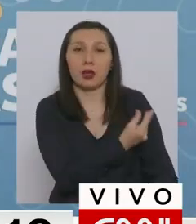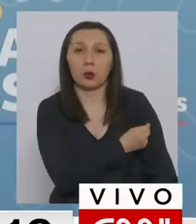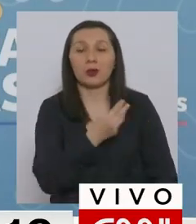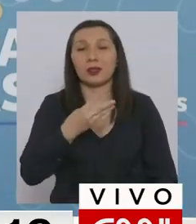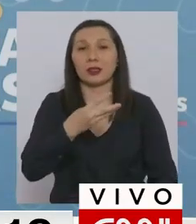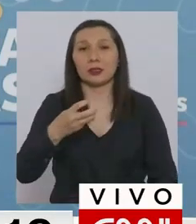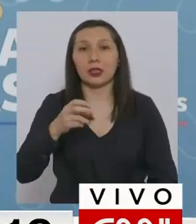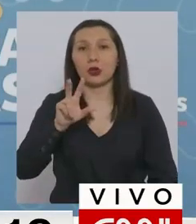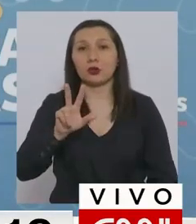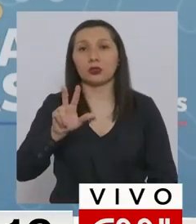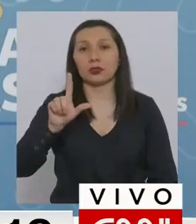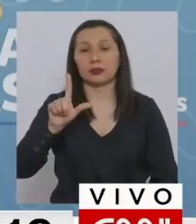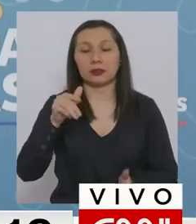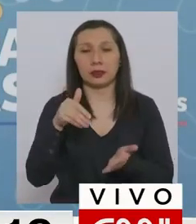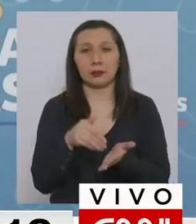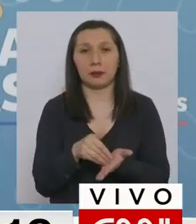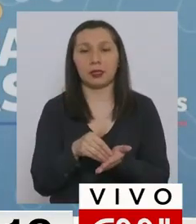según